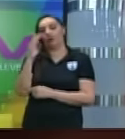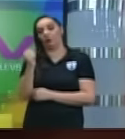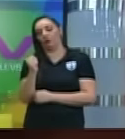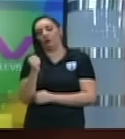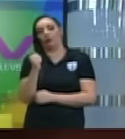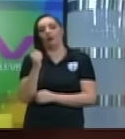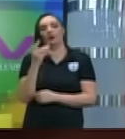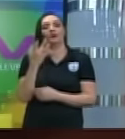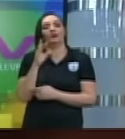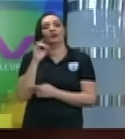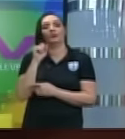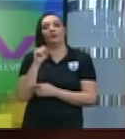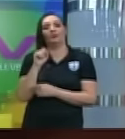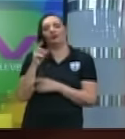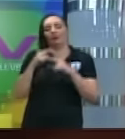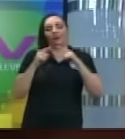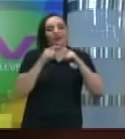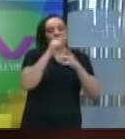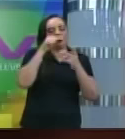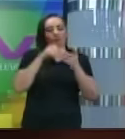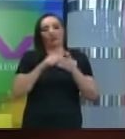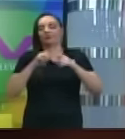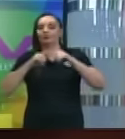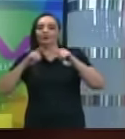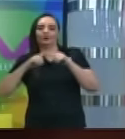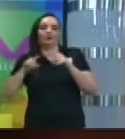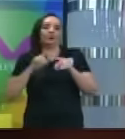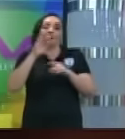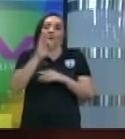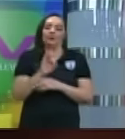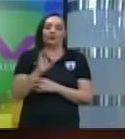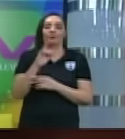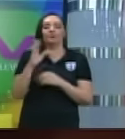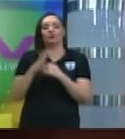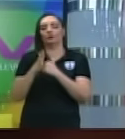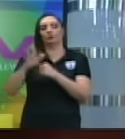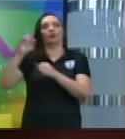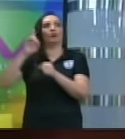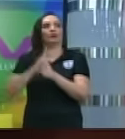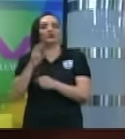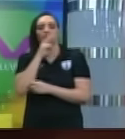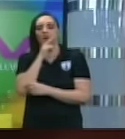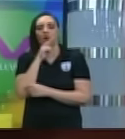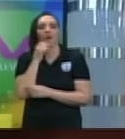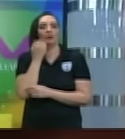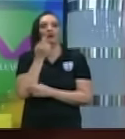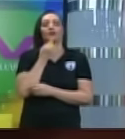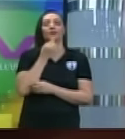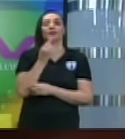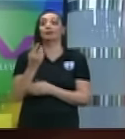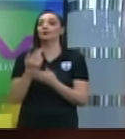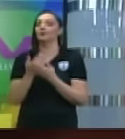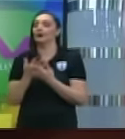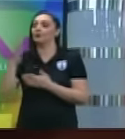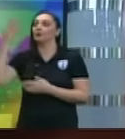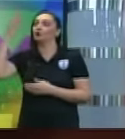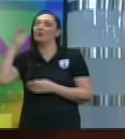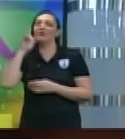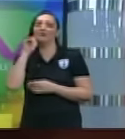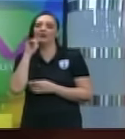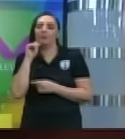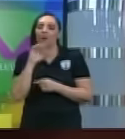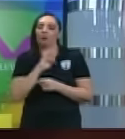Cerralbo y Montemorelos, 22 en Doctor Arroyo, 19 grados en Galeana. Y los próximos días, nada más le menciono rápidamente, esperamos algo de sol mañana, un